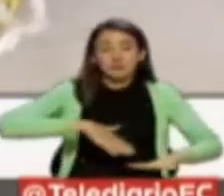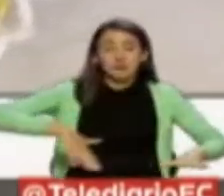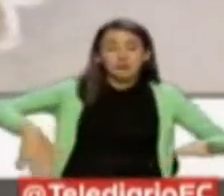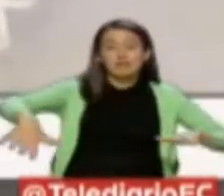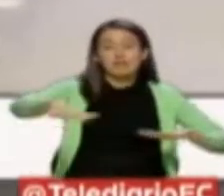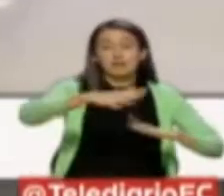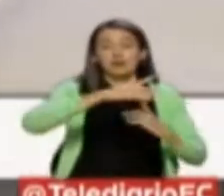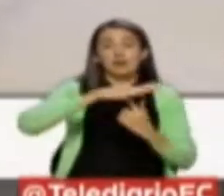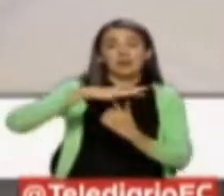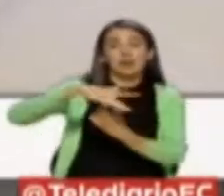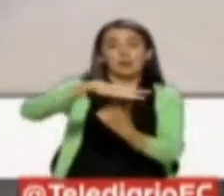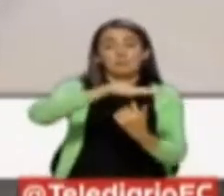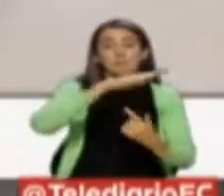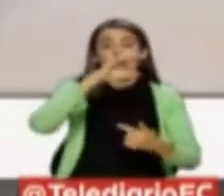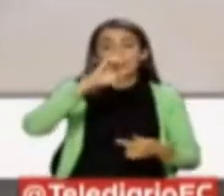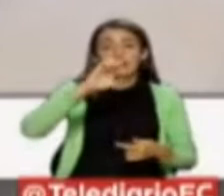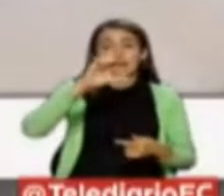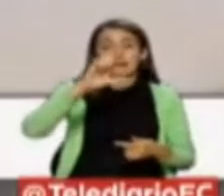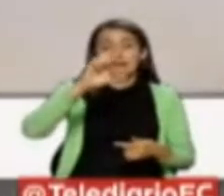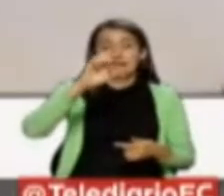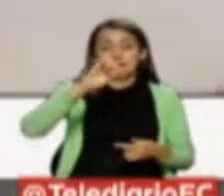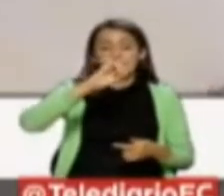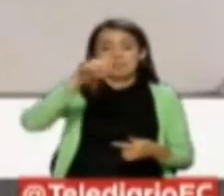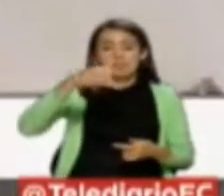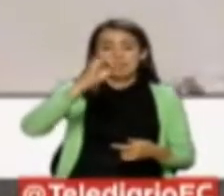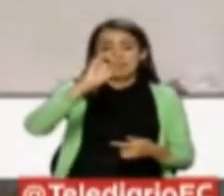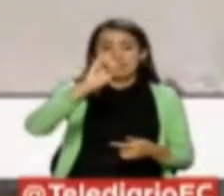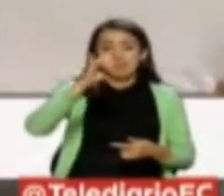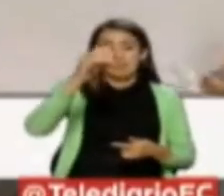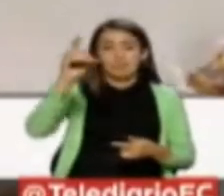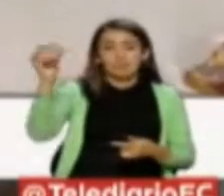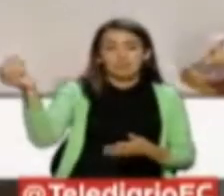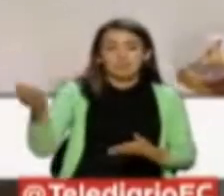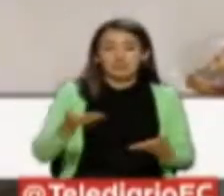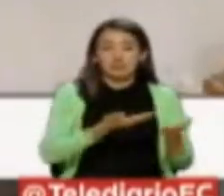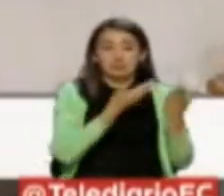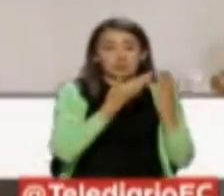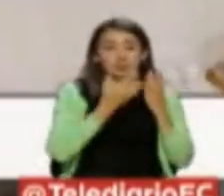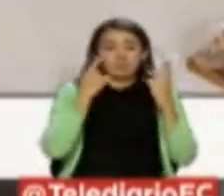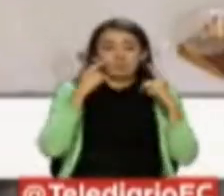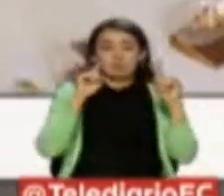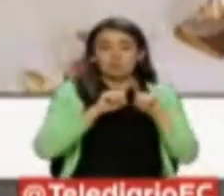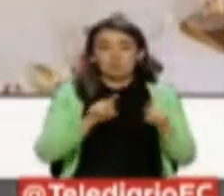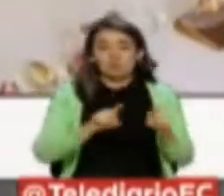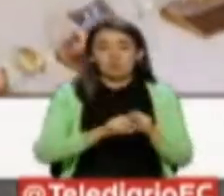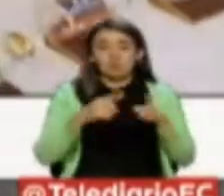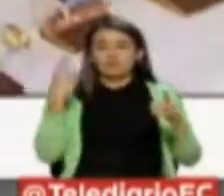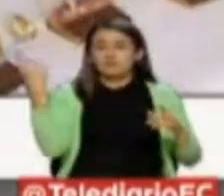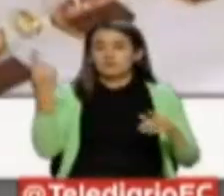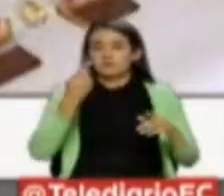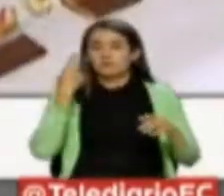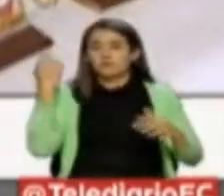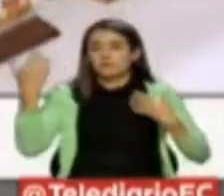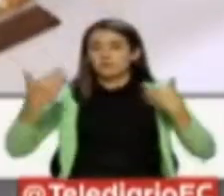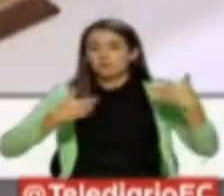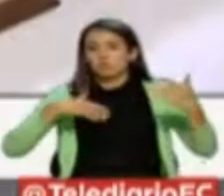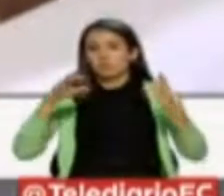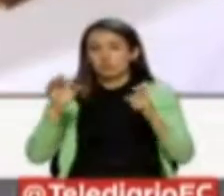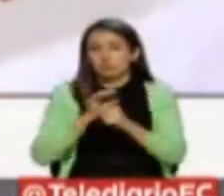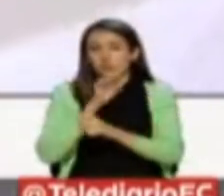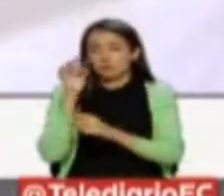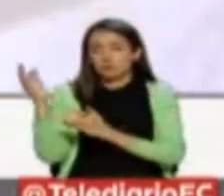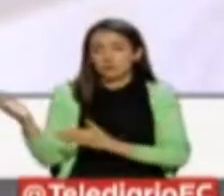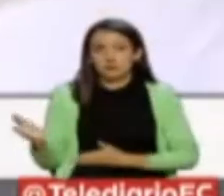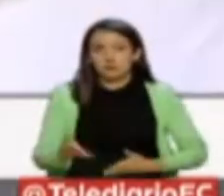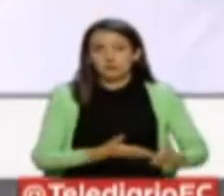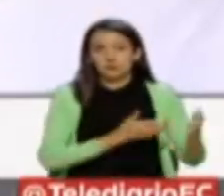la gente que quiera ver mis obras y... mis obras tienen que acercarse al sector del Ejido. Y como le digo, no lo hagan solo por arte fino, por uno.